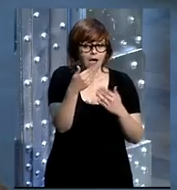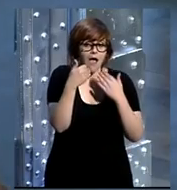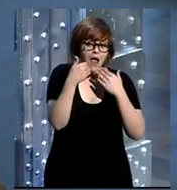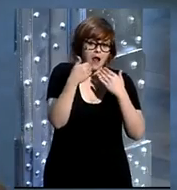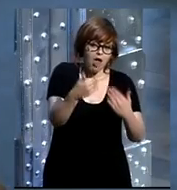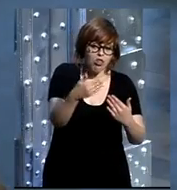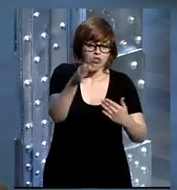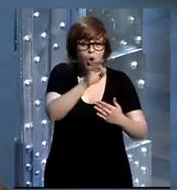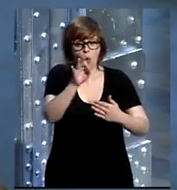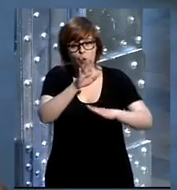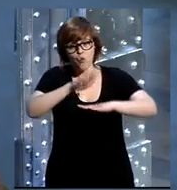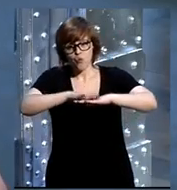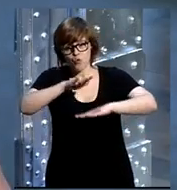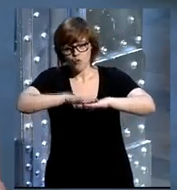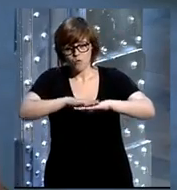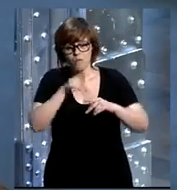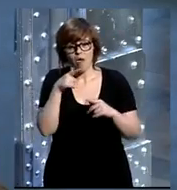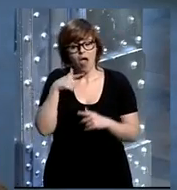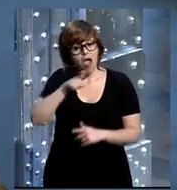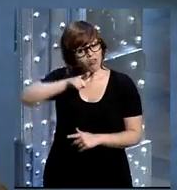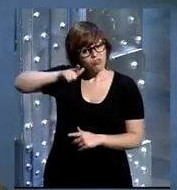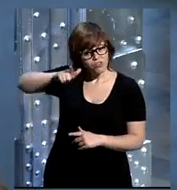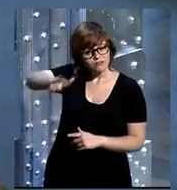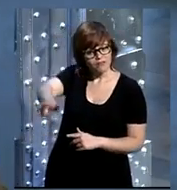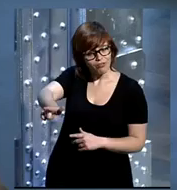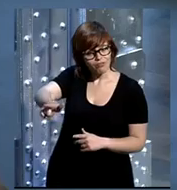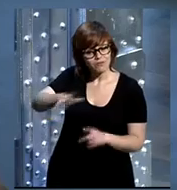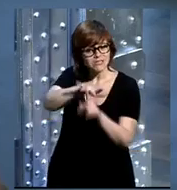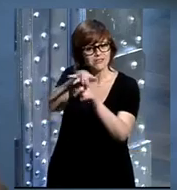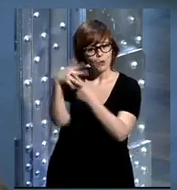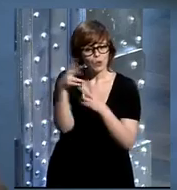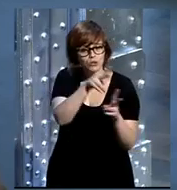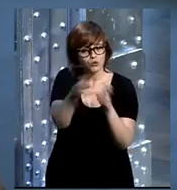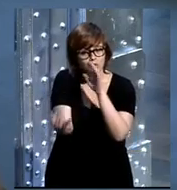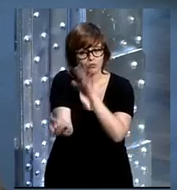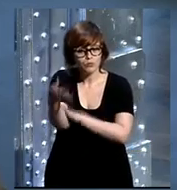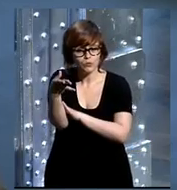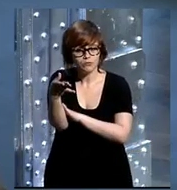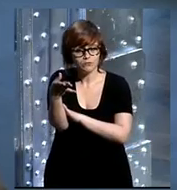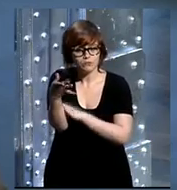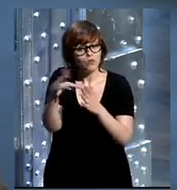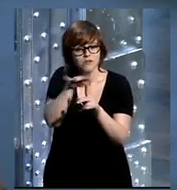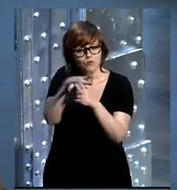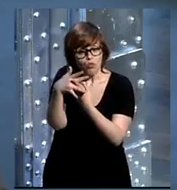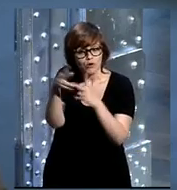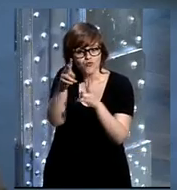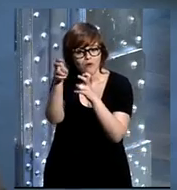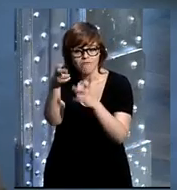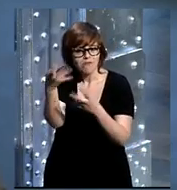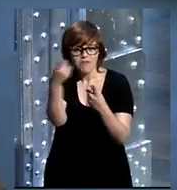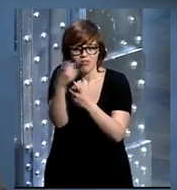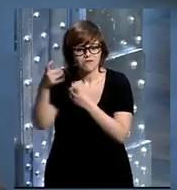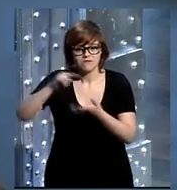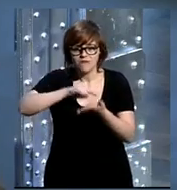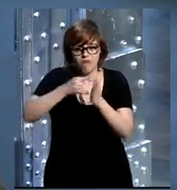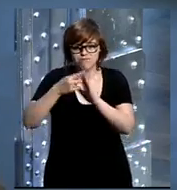pues una serie de situaciones nuevas, de dificultades a las que hay que dar respuesta. Lo interesante